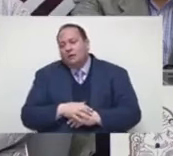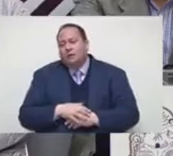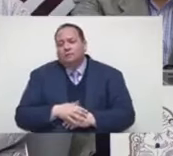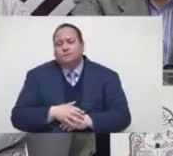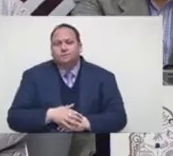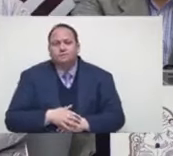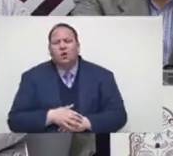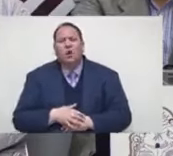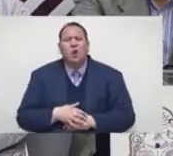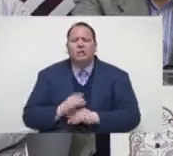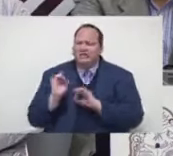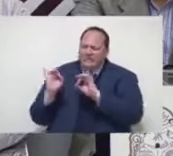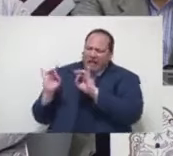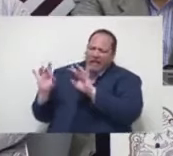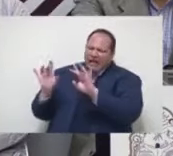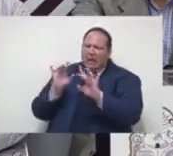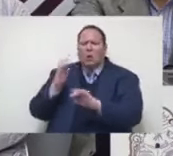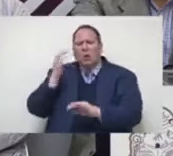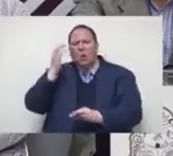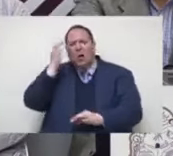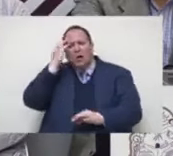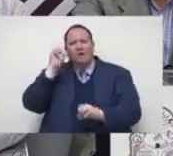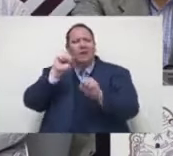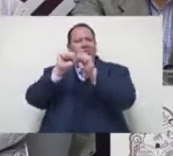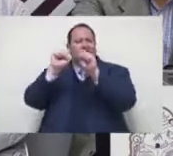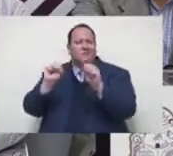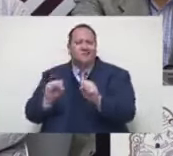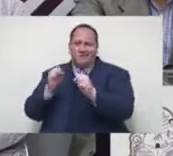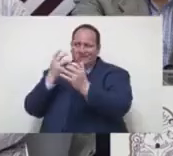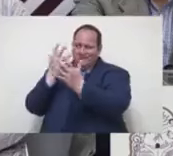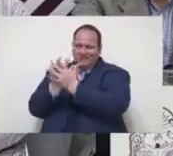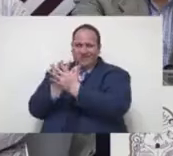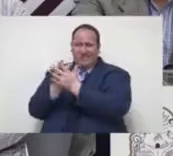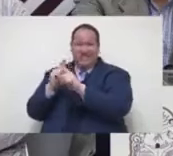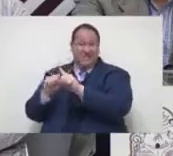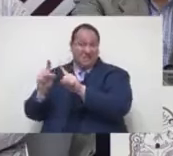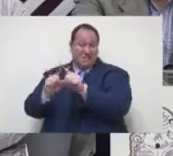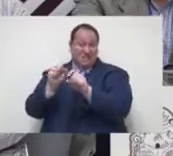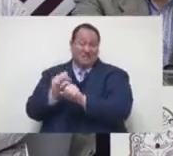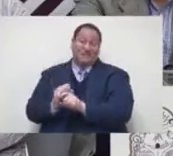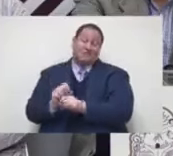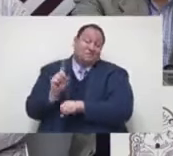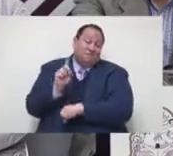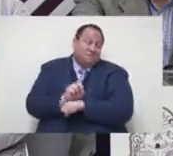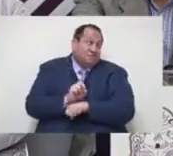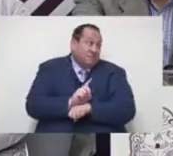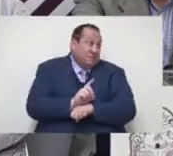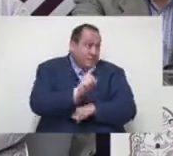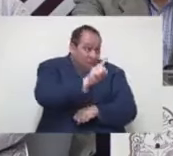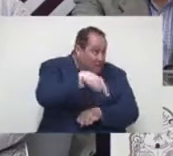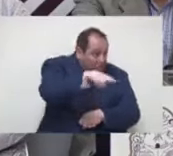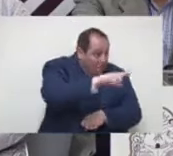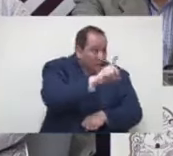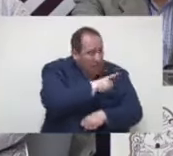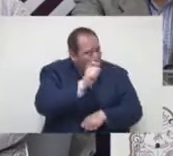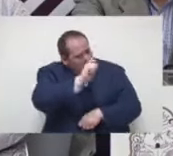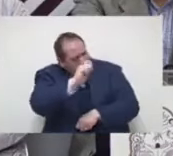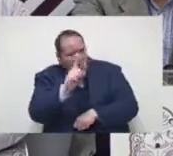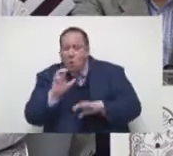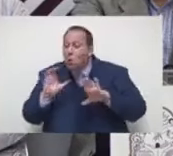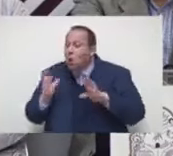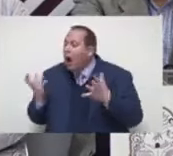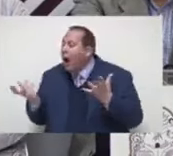la situación que tiene el sistema penal acusatorio multigarantista, que nos obliga cada día a ser más profesional y ser muy